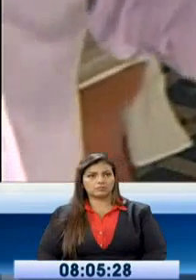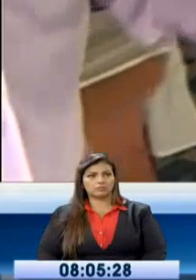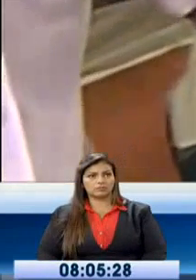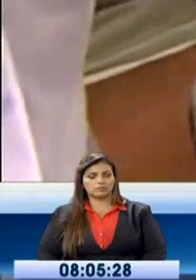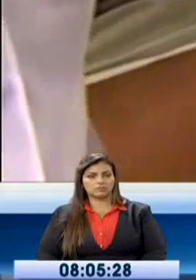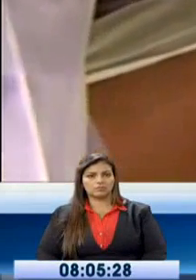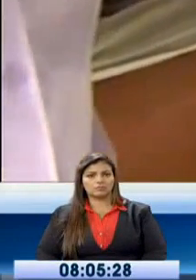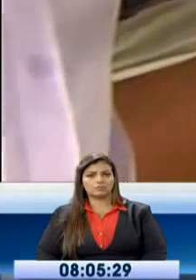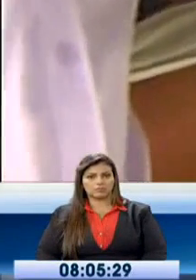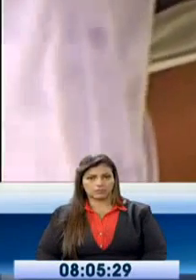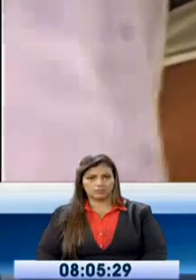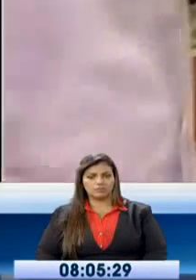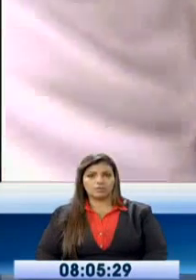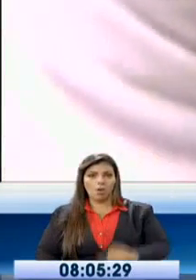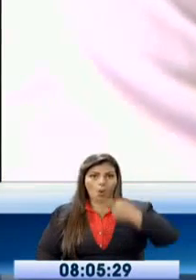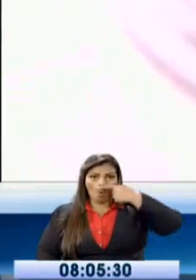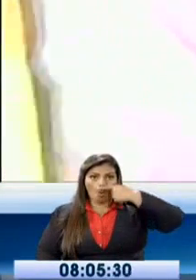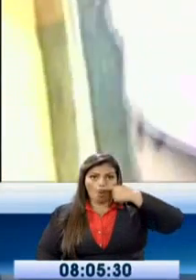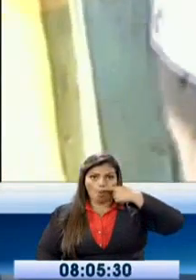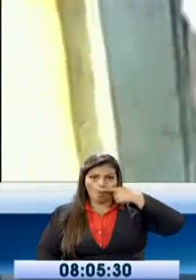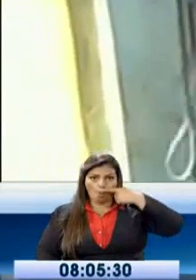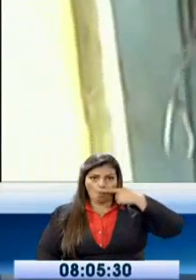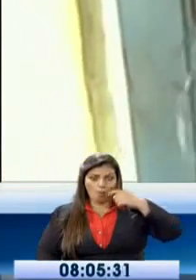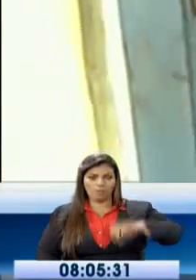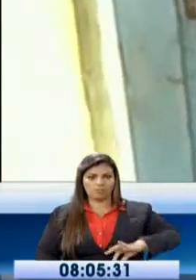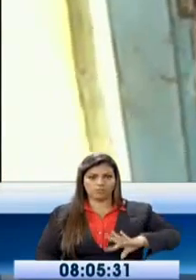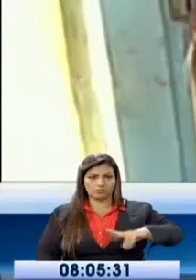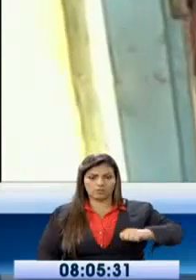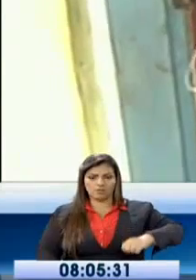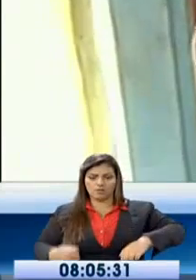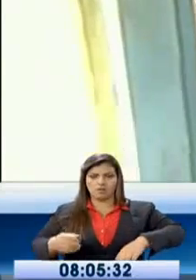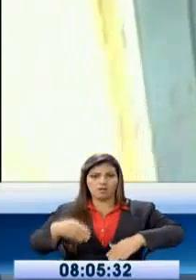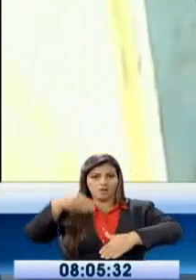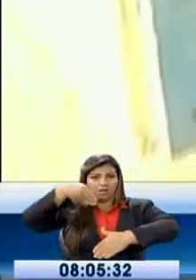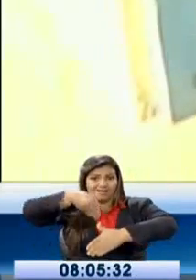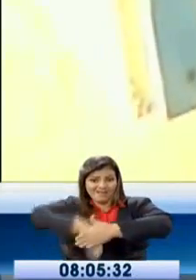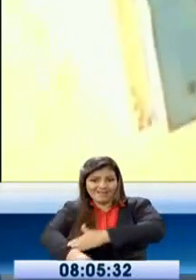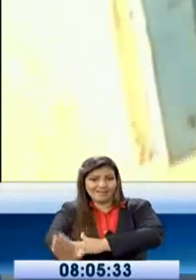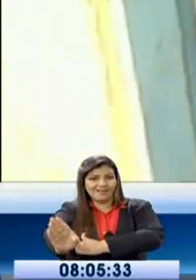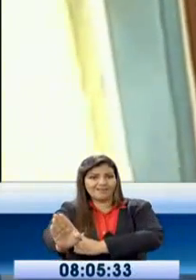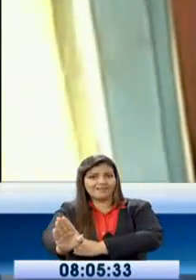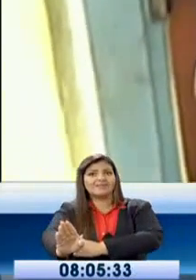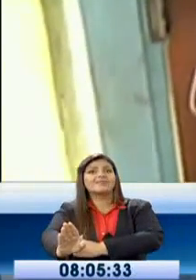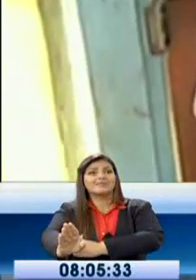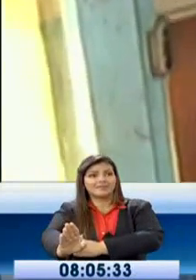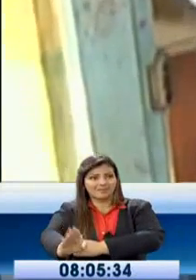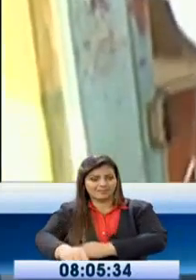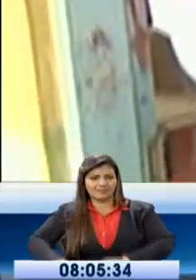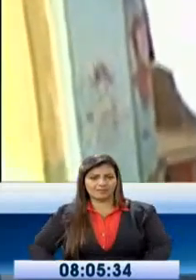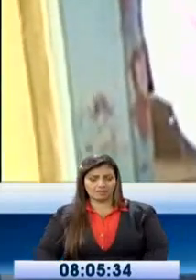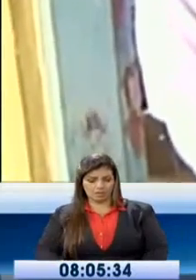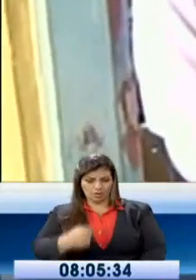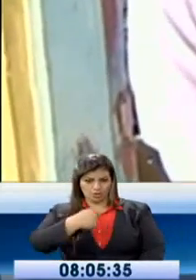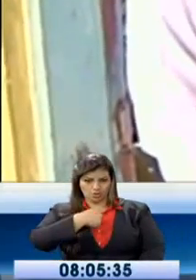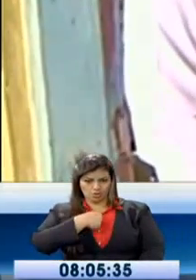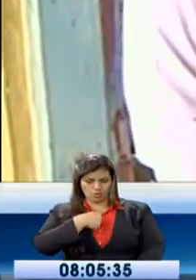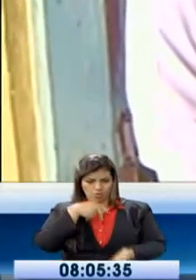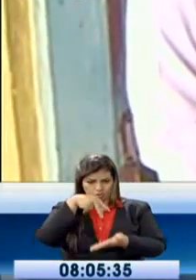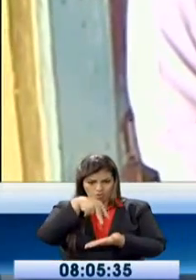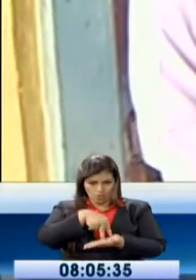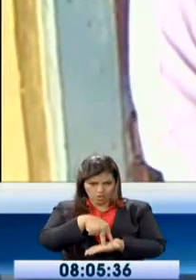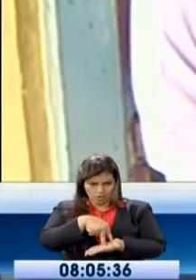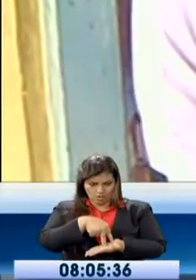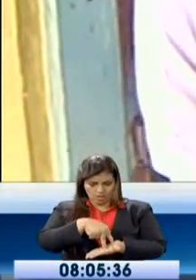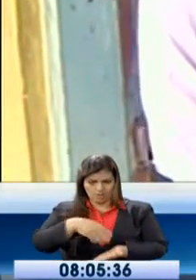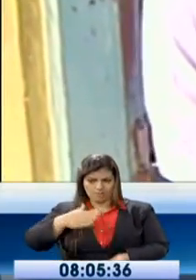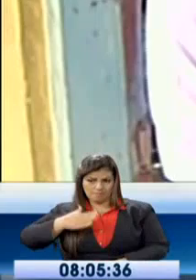¿no? Aquí. Si ellos entraron. Ah, aquí, en esta parte aquí. Aquí donde estamos aquí. Sí, aquí donde yo estoy, la bicicleta estaba aquí y la mujer de mi